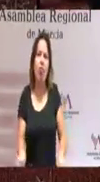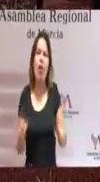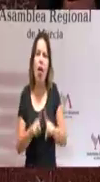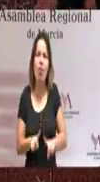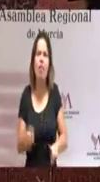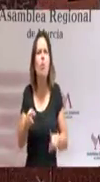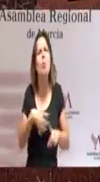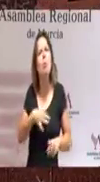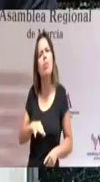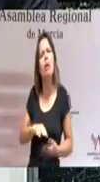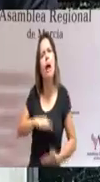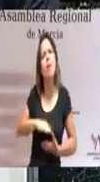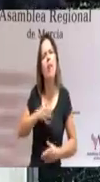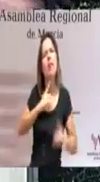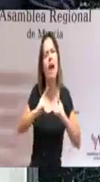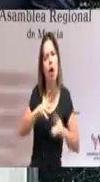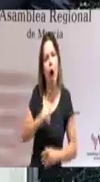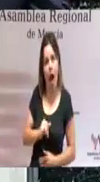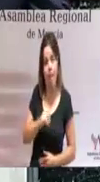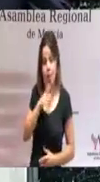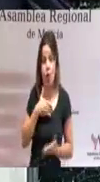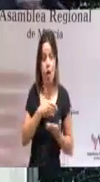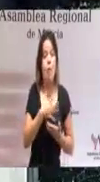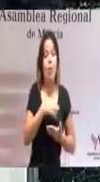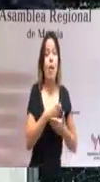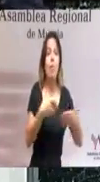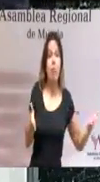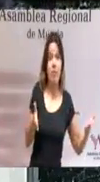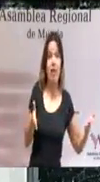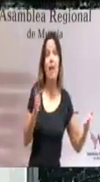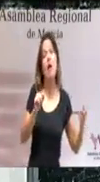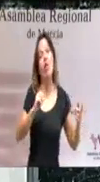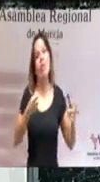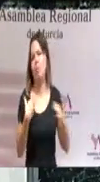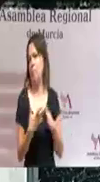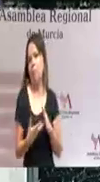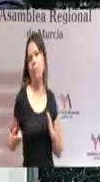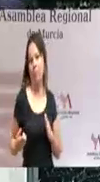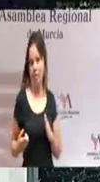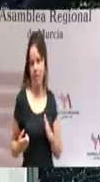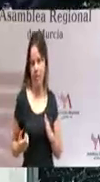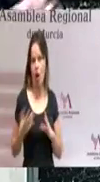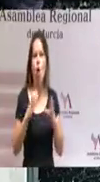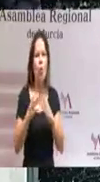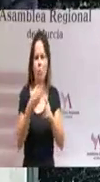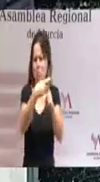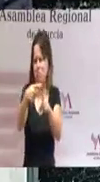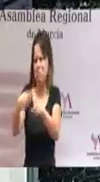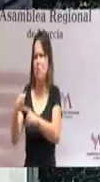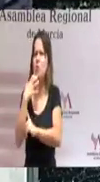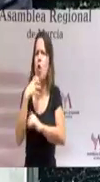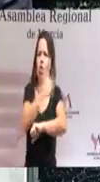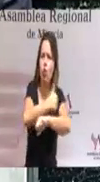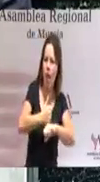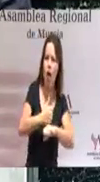que tiene capacidad de diálogo. Por un lado nos tiende la mano, por otro nos lo quita. Grupos tan distintos como